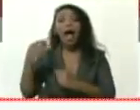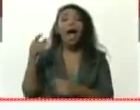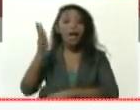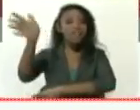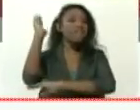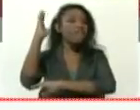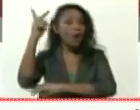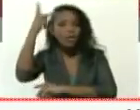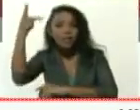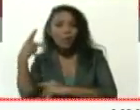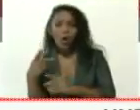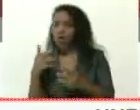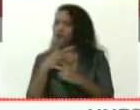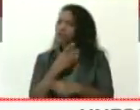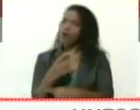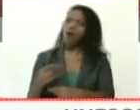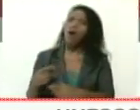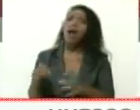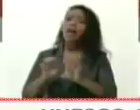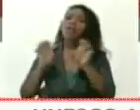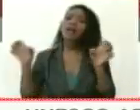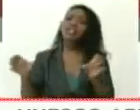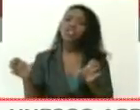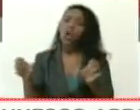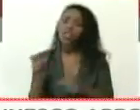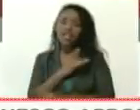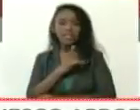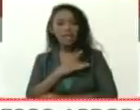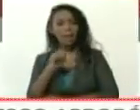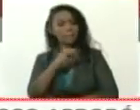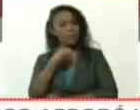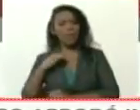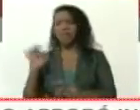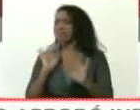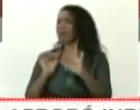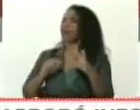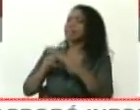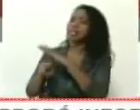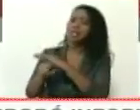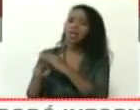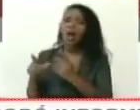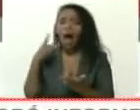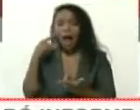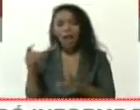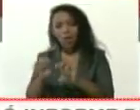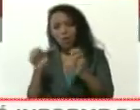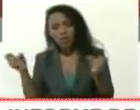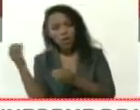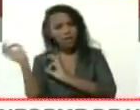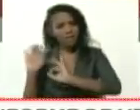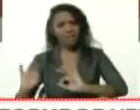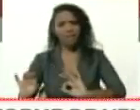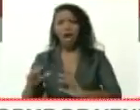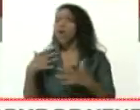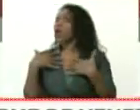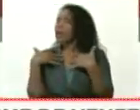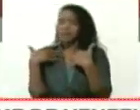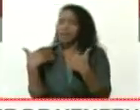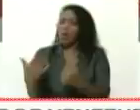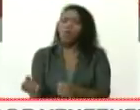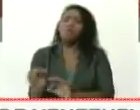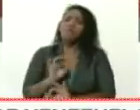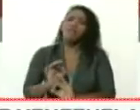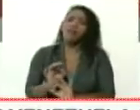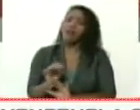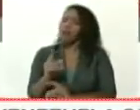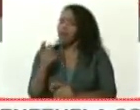la educación en Chile es privada y no tienen acceso los chilenos a la educación. No es que la salud es